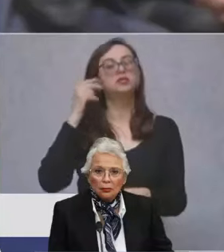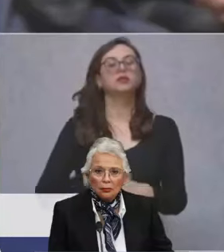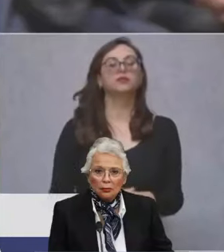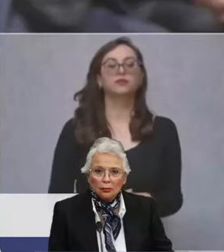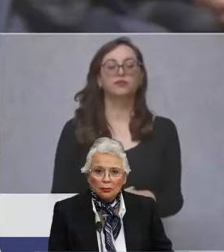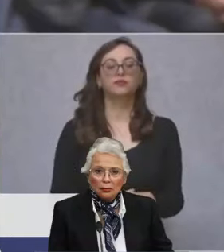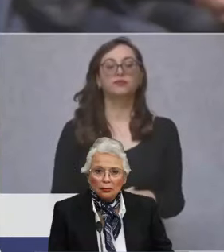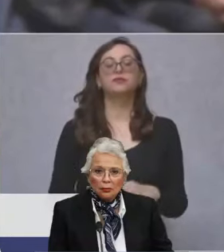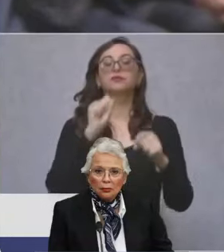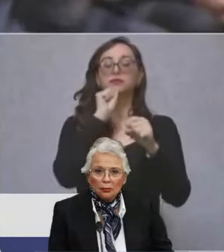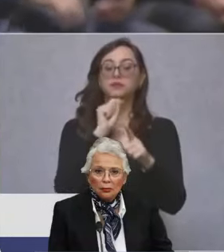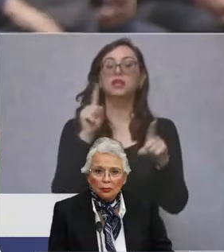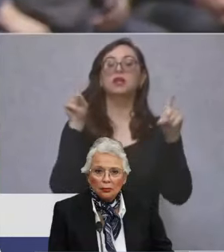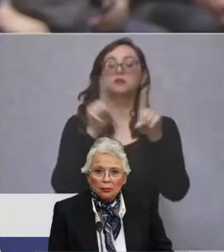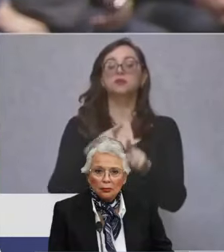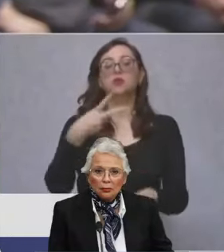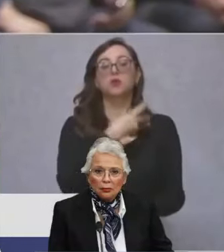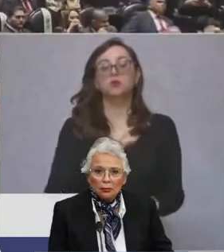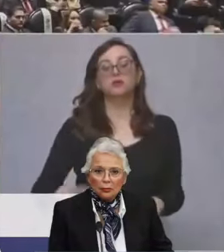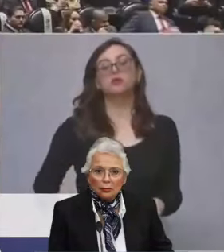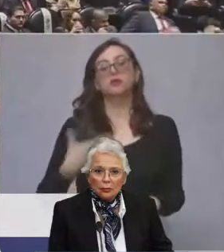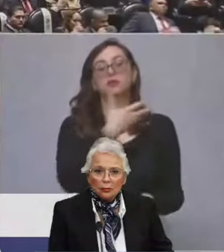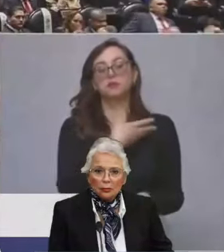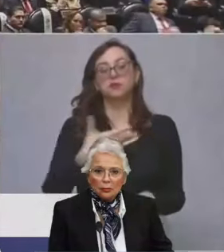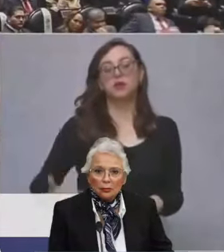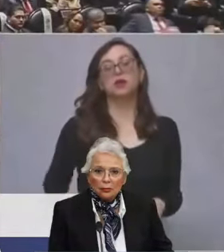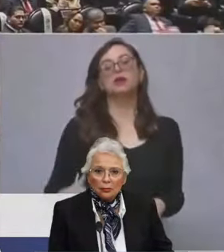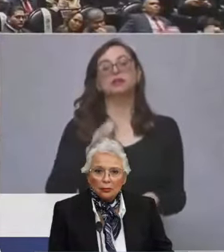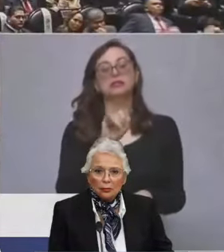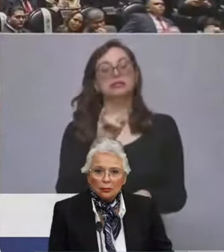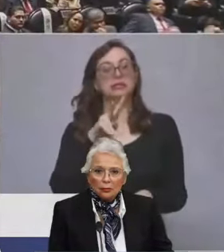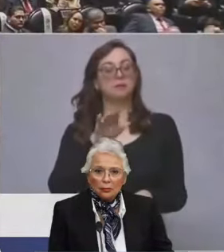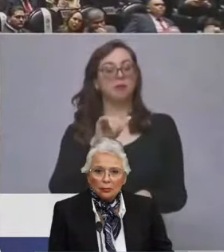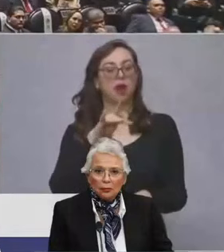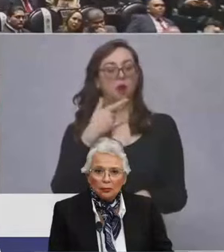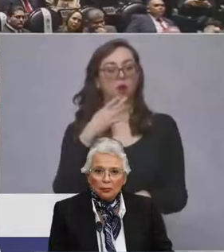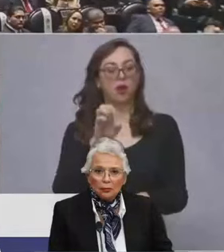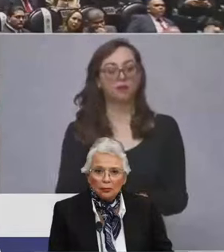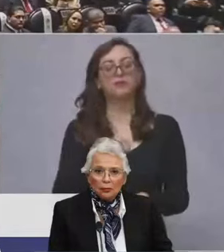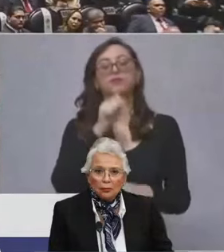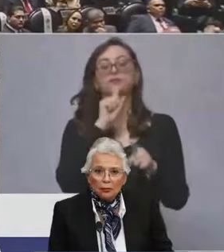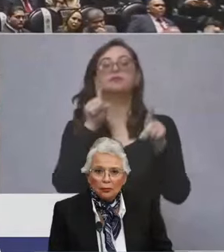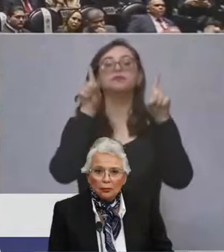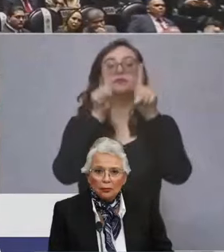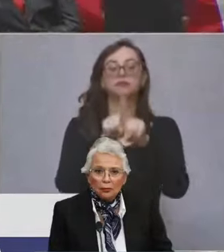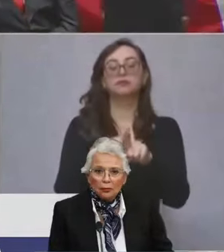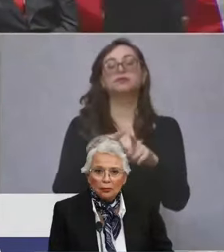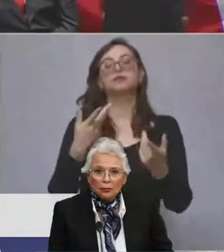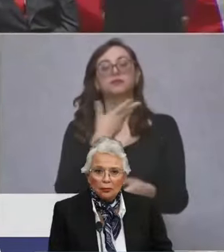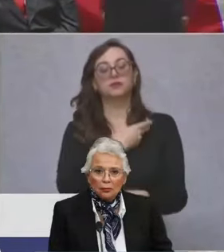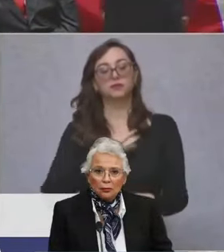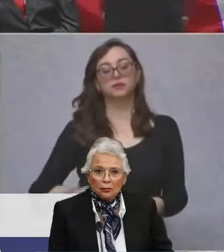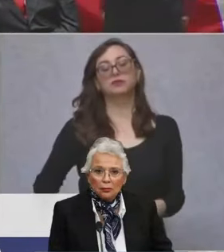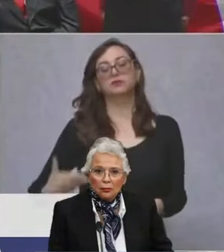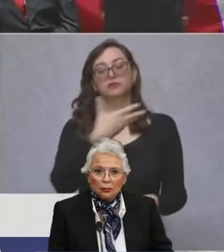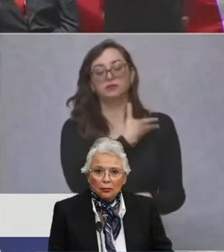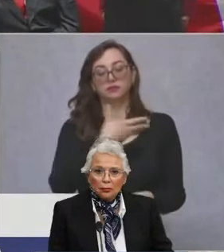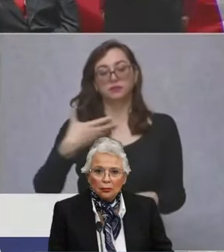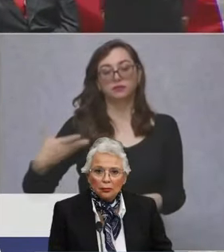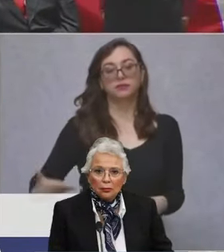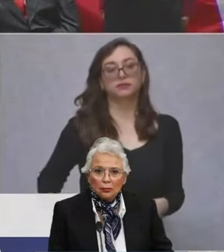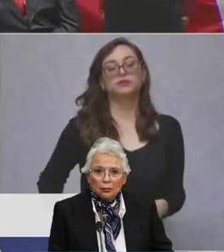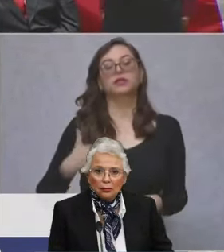de ferrocarriles y varias iniciativas que a ella le gustaría procesar rápidamente, que no son